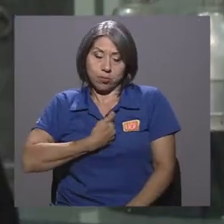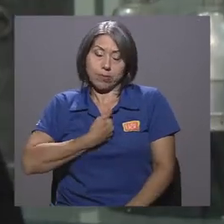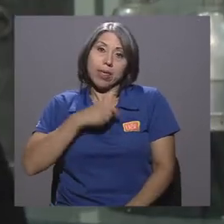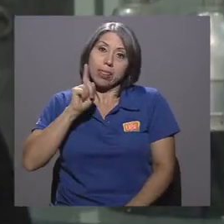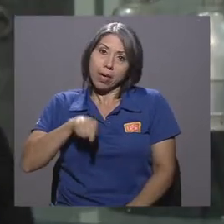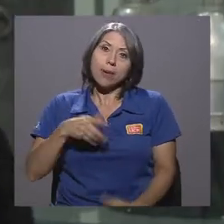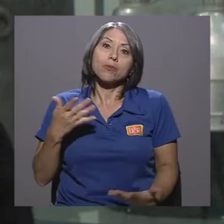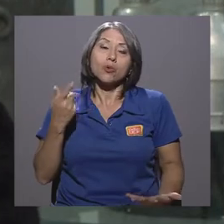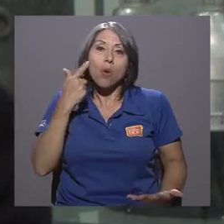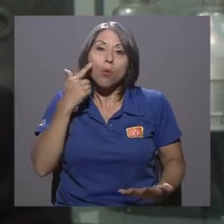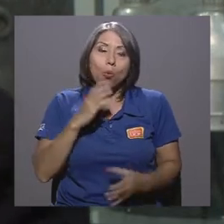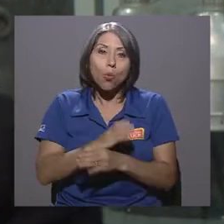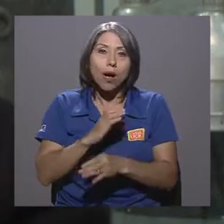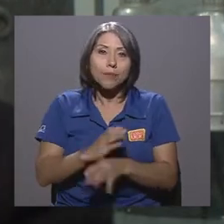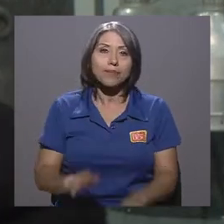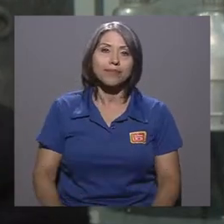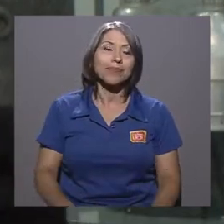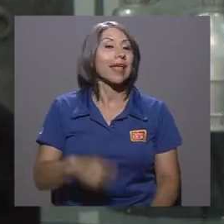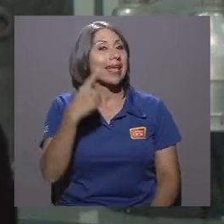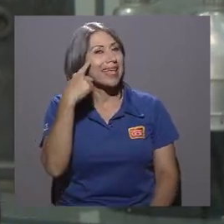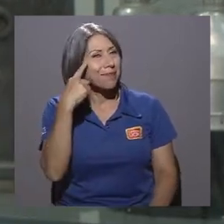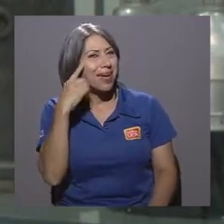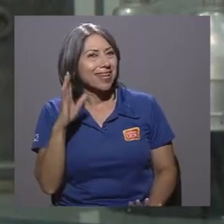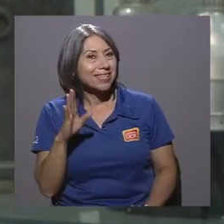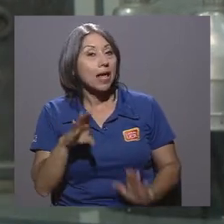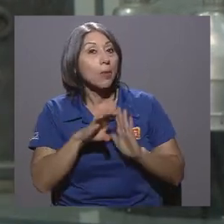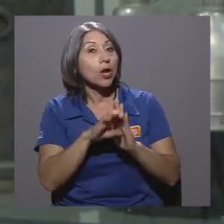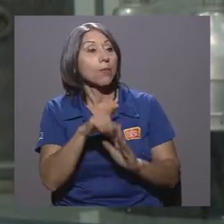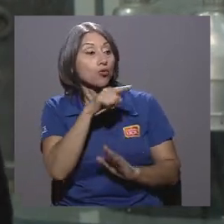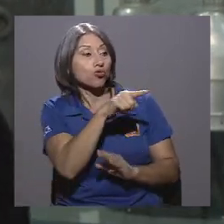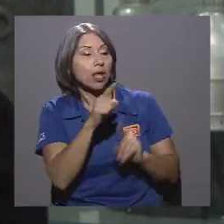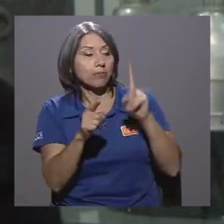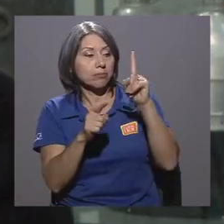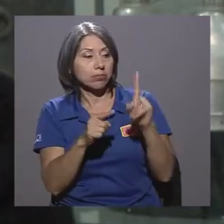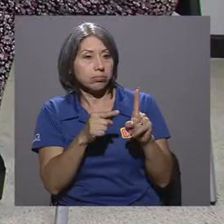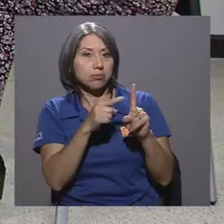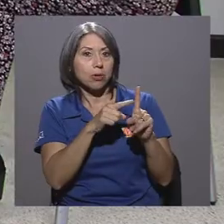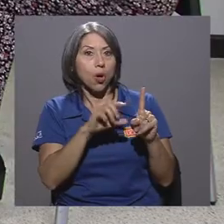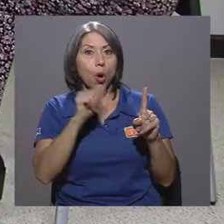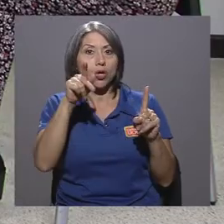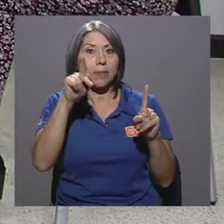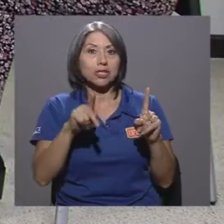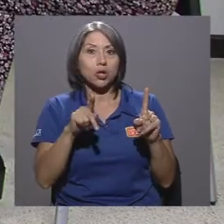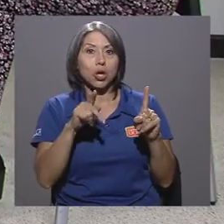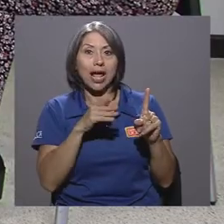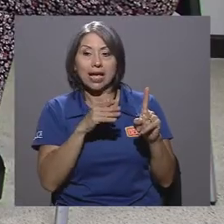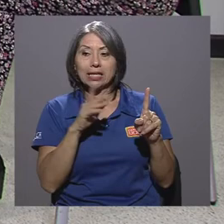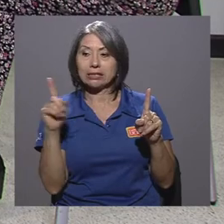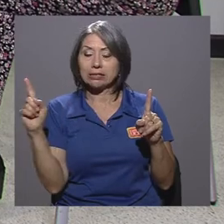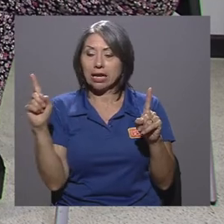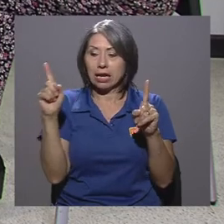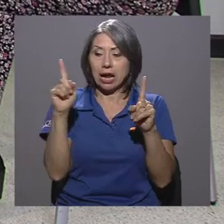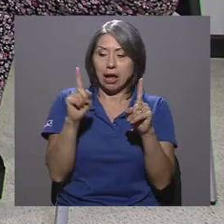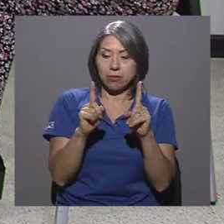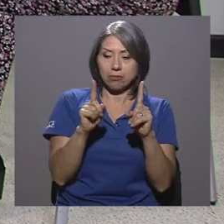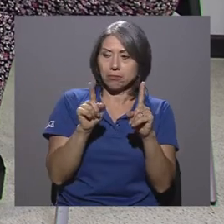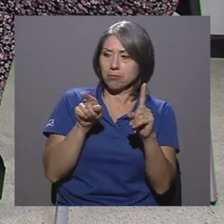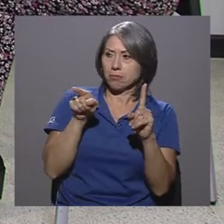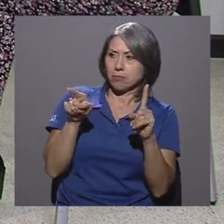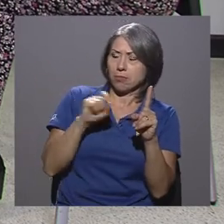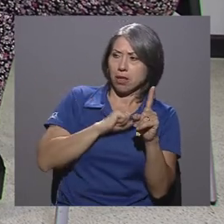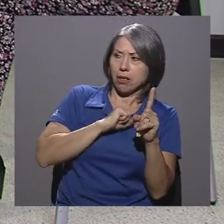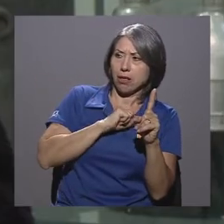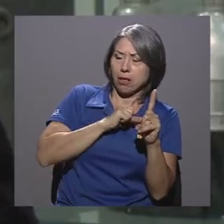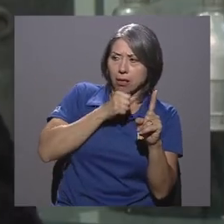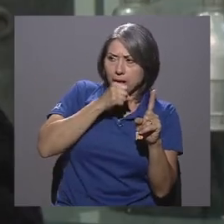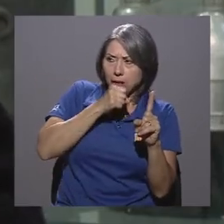ponernos. Claro, imagínese, hay una persona cerca de usted que tiene, que usted ve que está tosiendo o que tiene algún síntoma